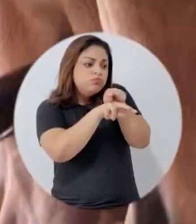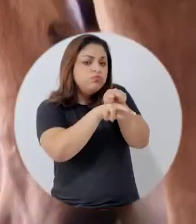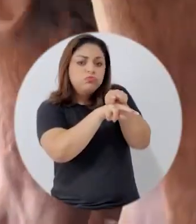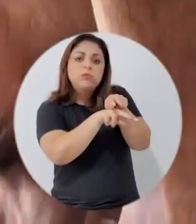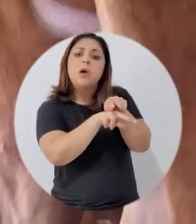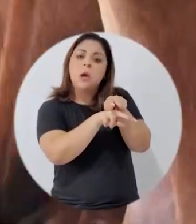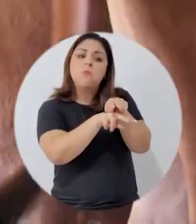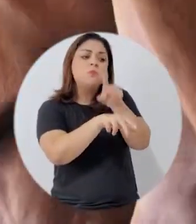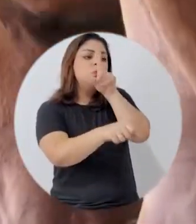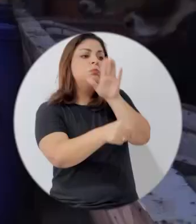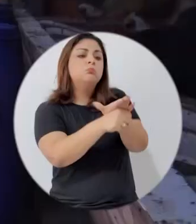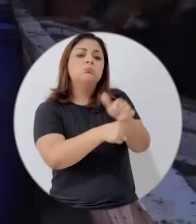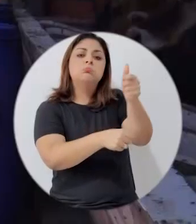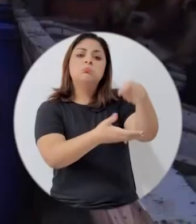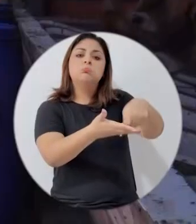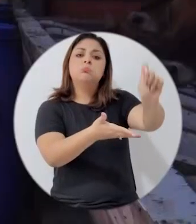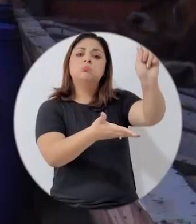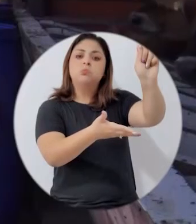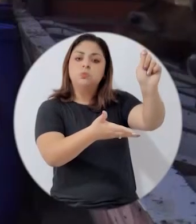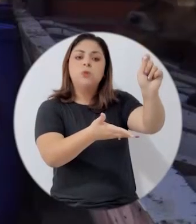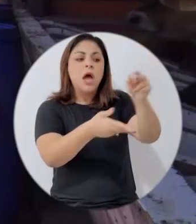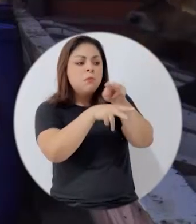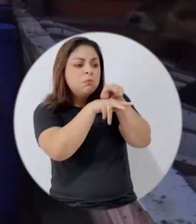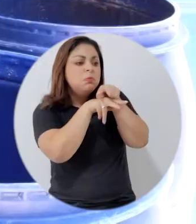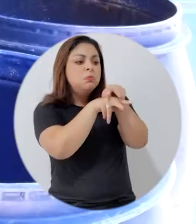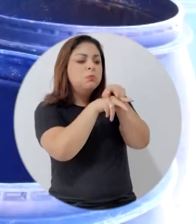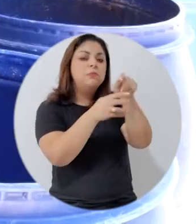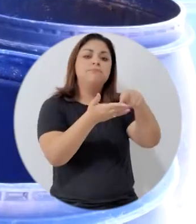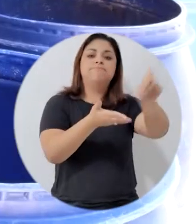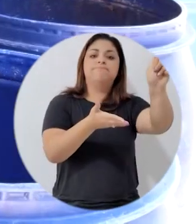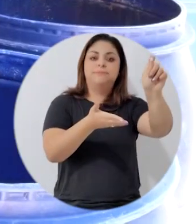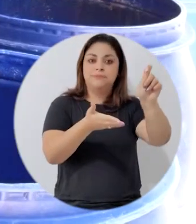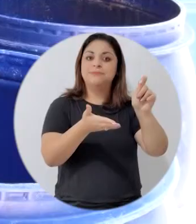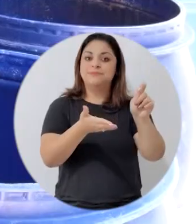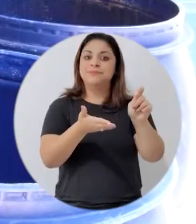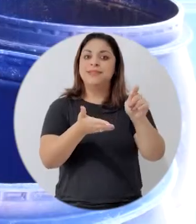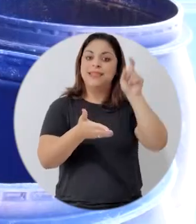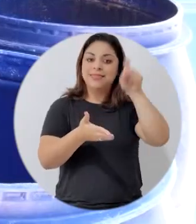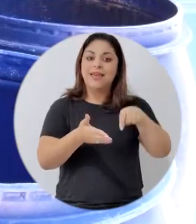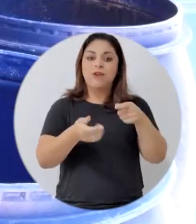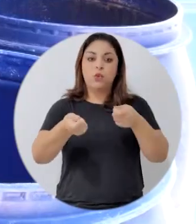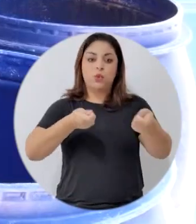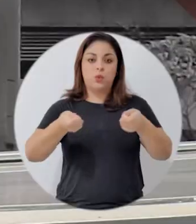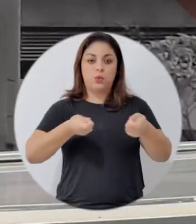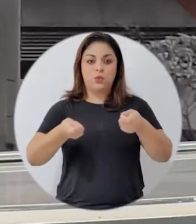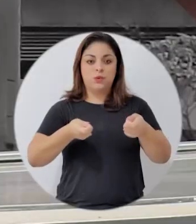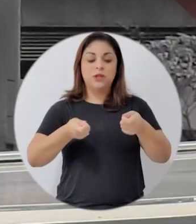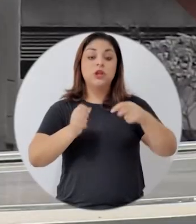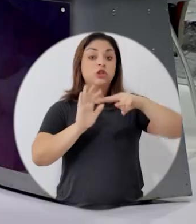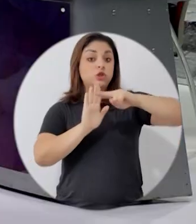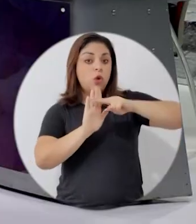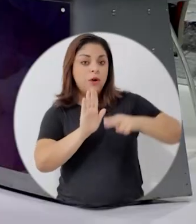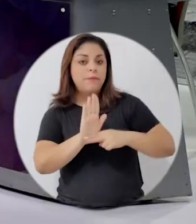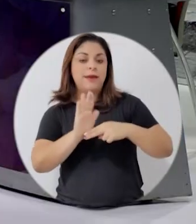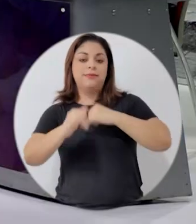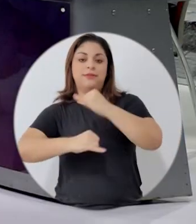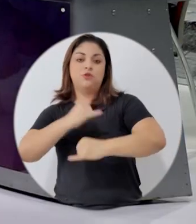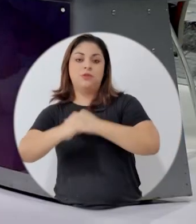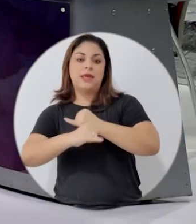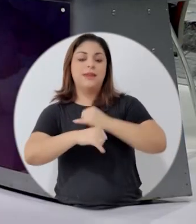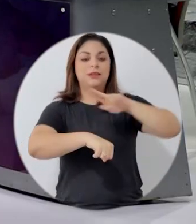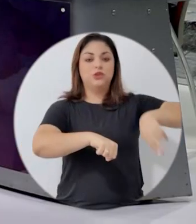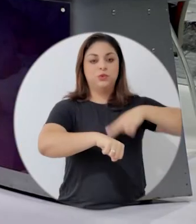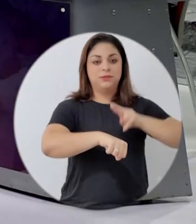verifican que estamos cumpliendo adecuadamente con las normativas nacionales e internacionales en este tema. Entonces, ya entendiendo un